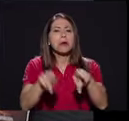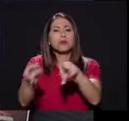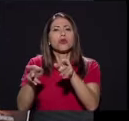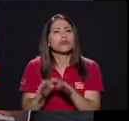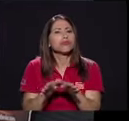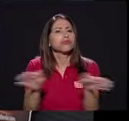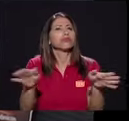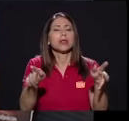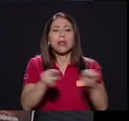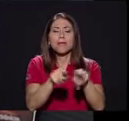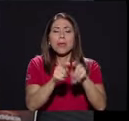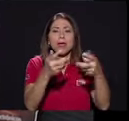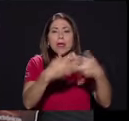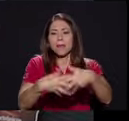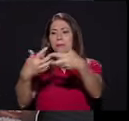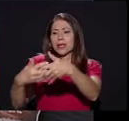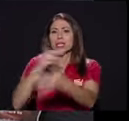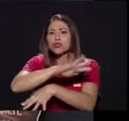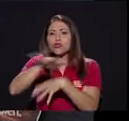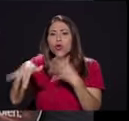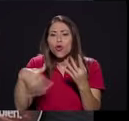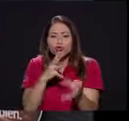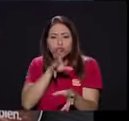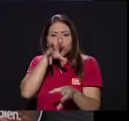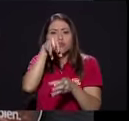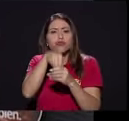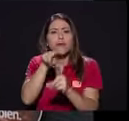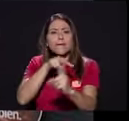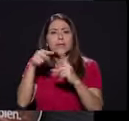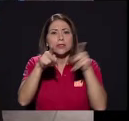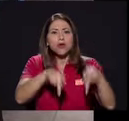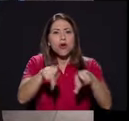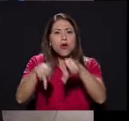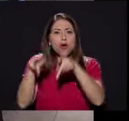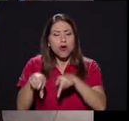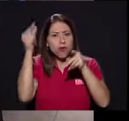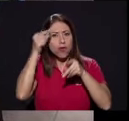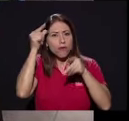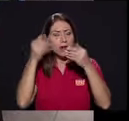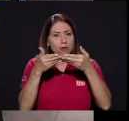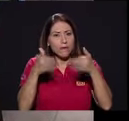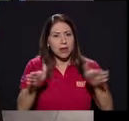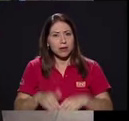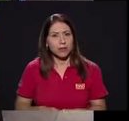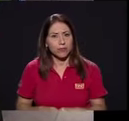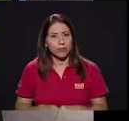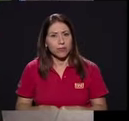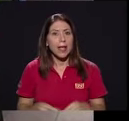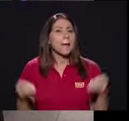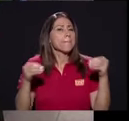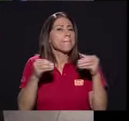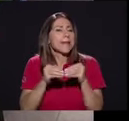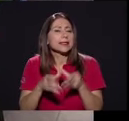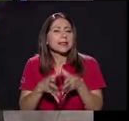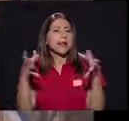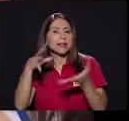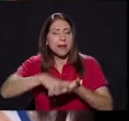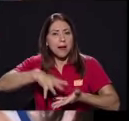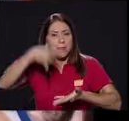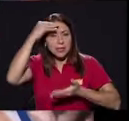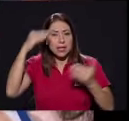sector empresarial, que vienen a aportar un poco la visión ciudadana en este tema de gobierno abierto. Es decir, lo más y el mayor aprendizaje